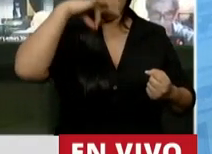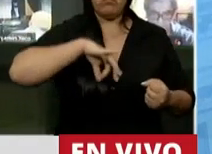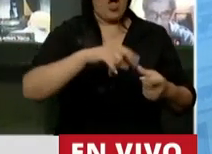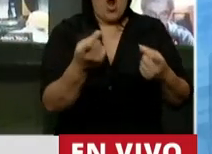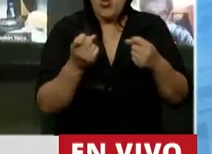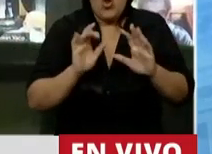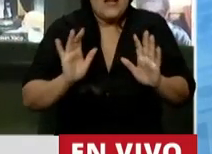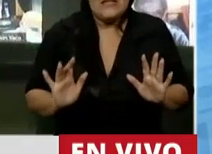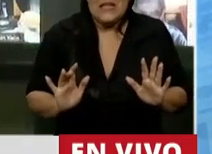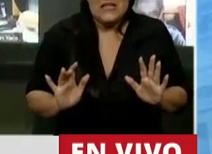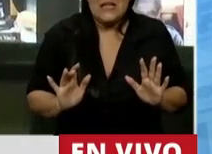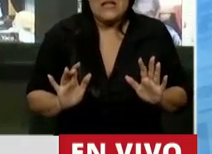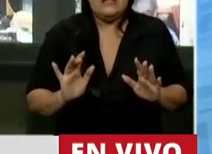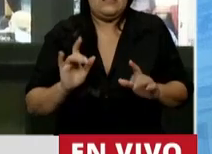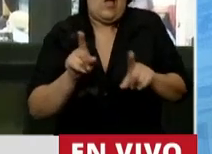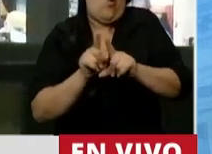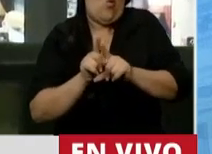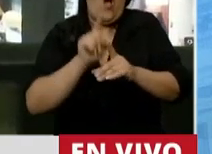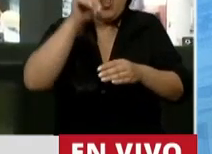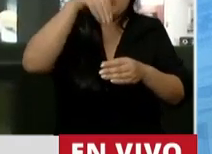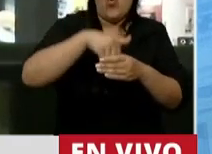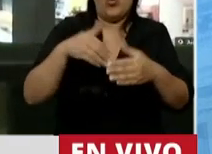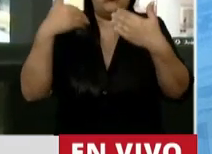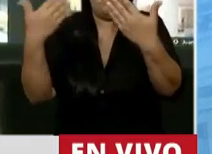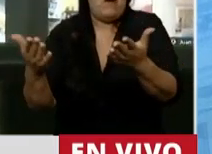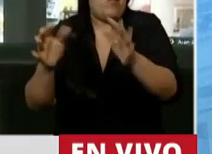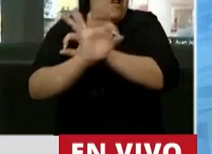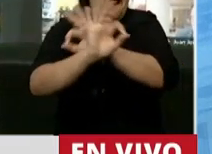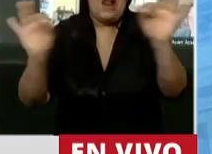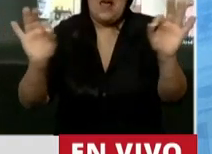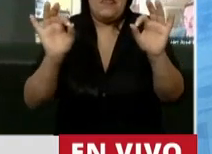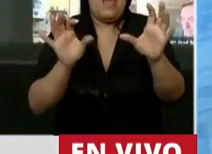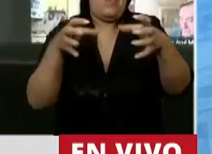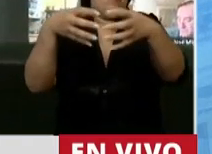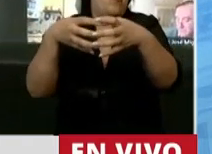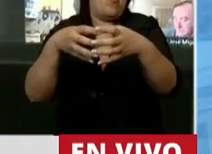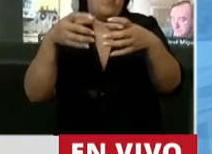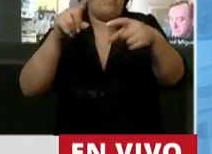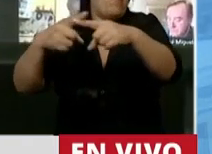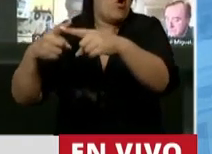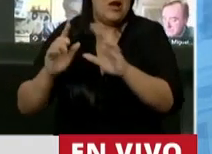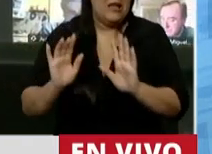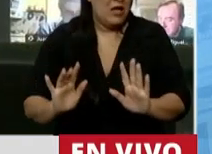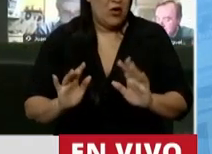necesita ni le debe los votos ni de fidelidad a ningún líder populista.